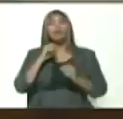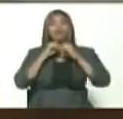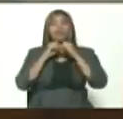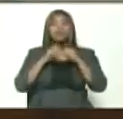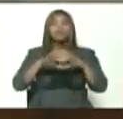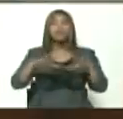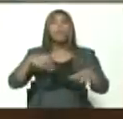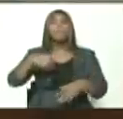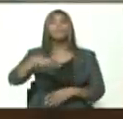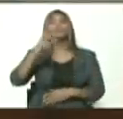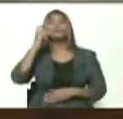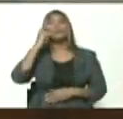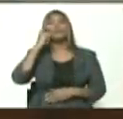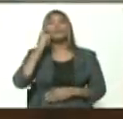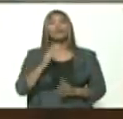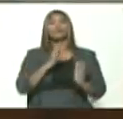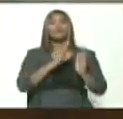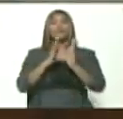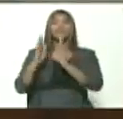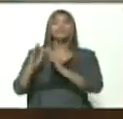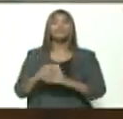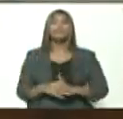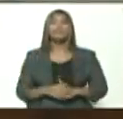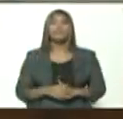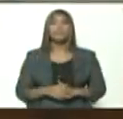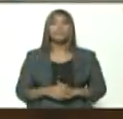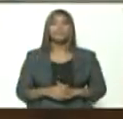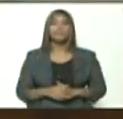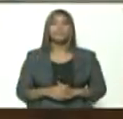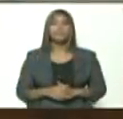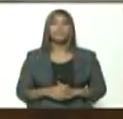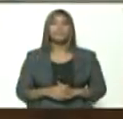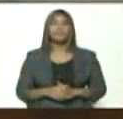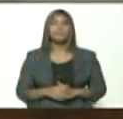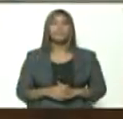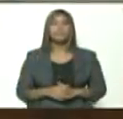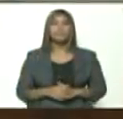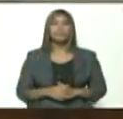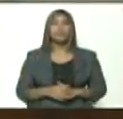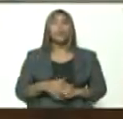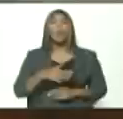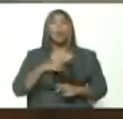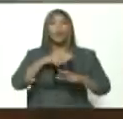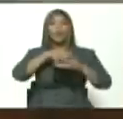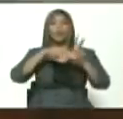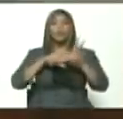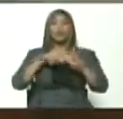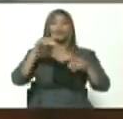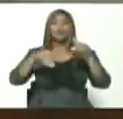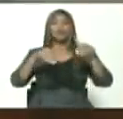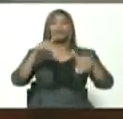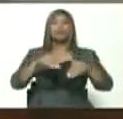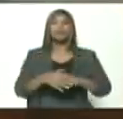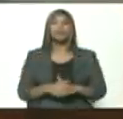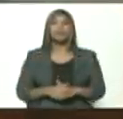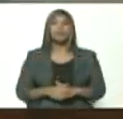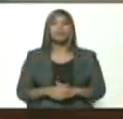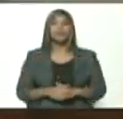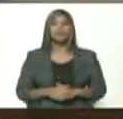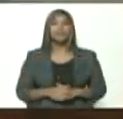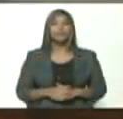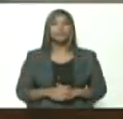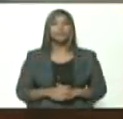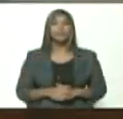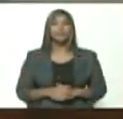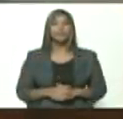días para el cronograma electoral y puedan realizarse pues las tres elecciones que han anunciado el día de hoy: elecciones regionales,